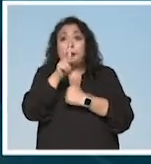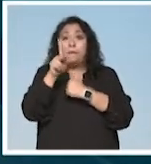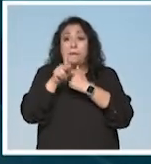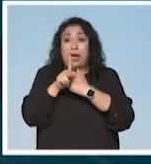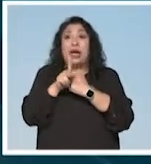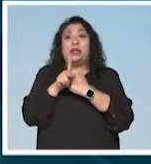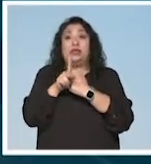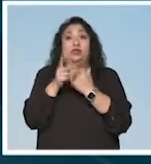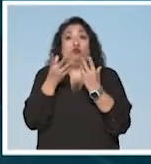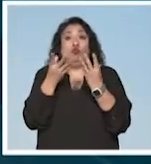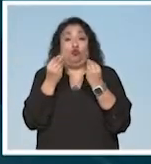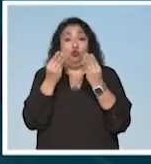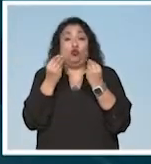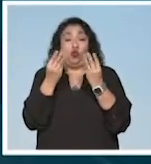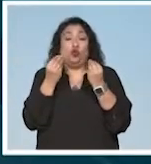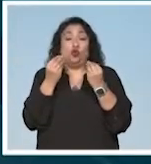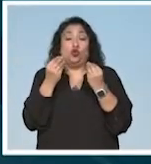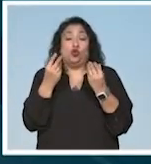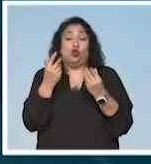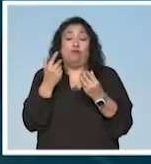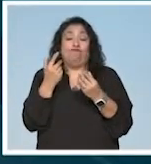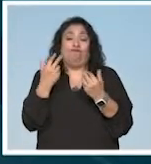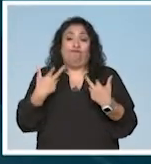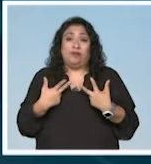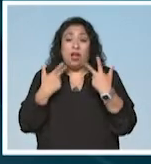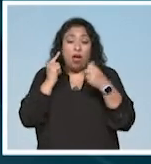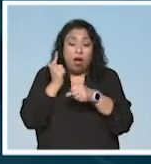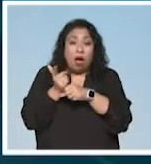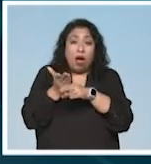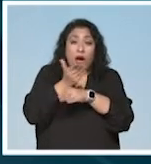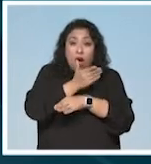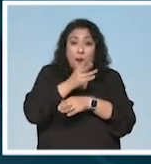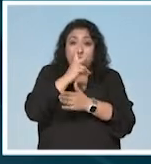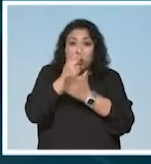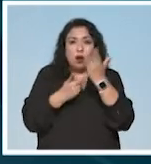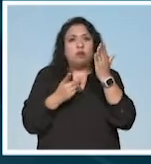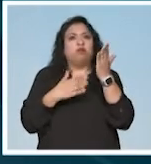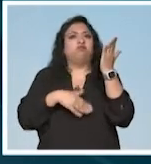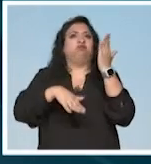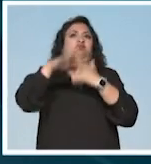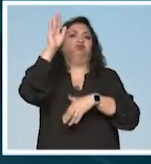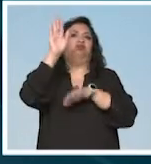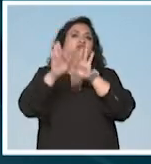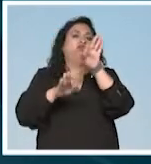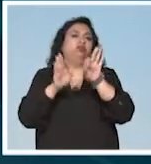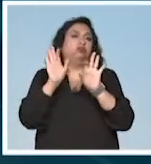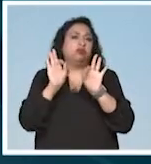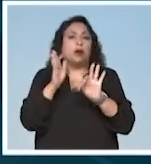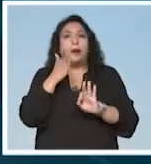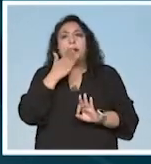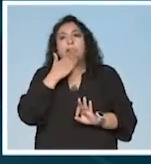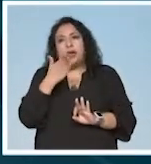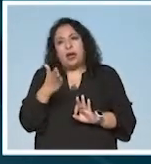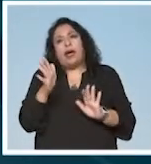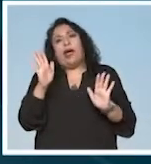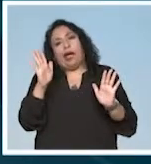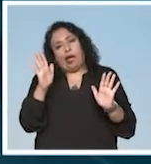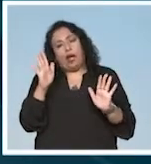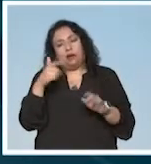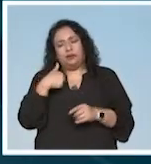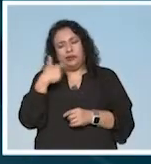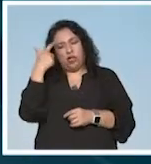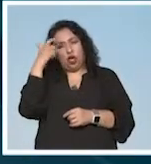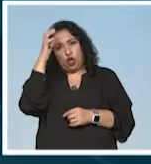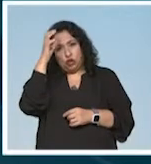con ingresos altos los programas de de precoz han conseguido el éxito de los tratamientos por lo que aumentar la